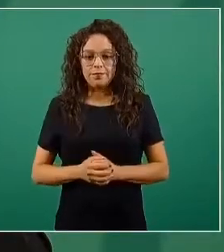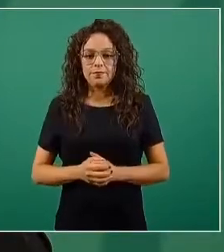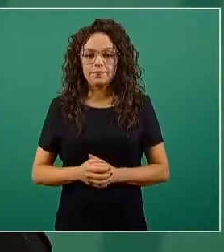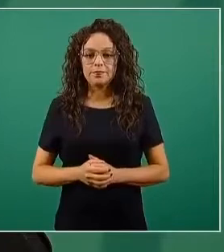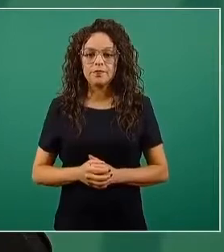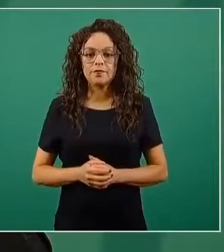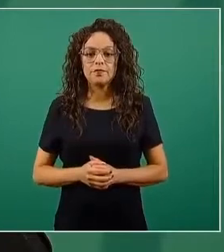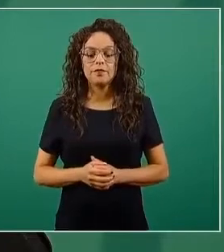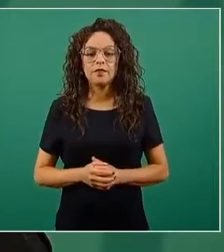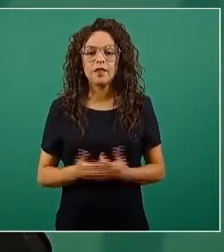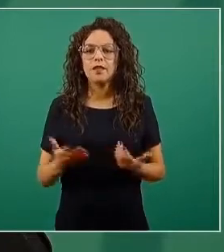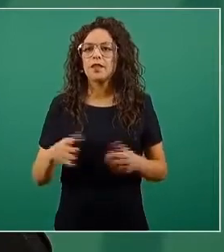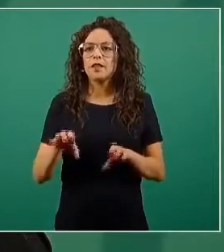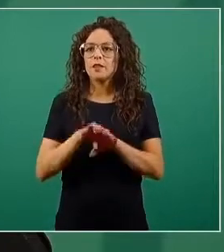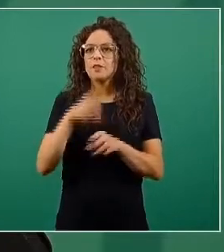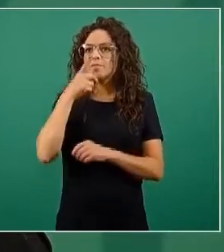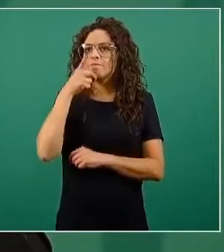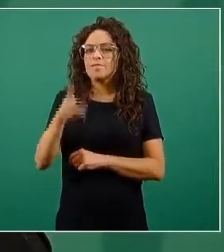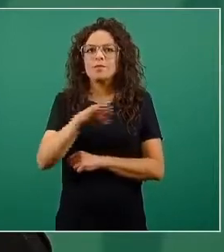bastante